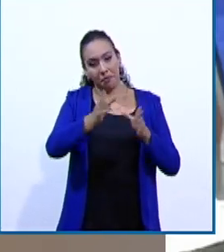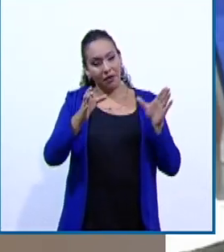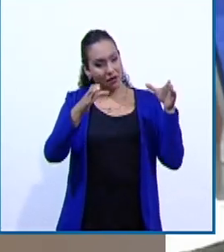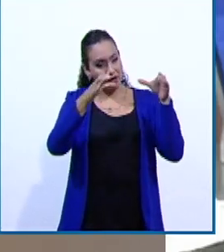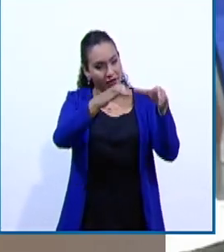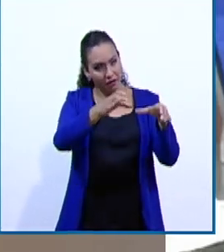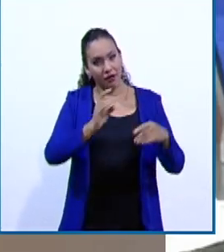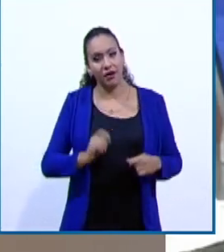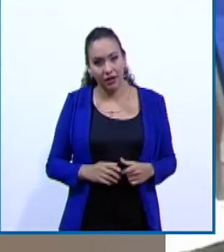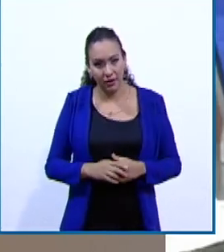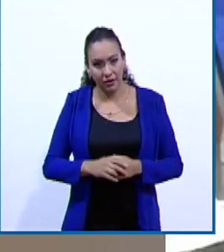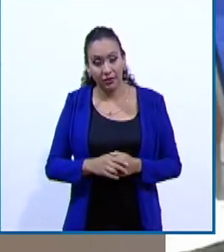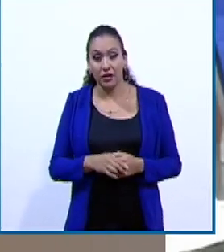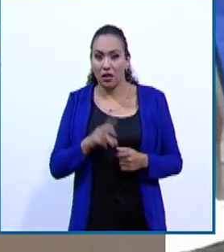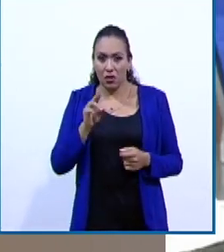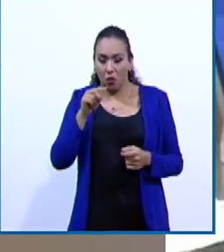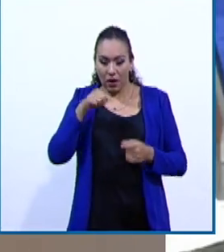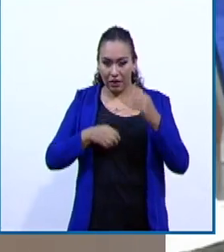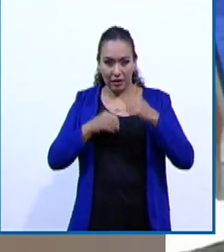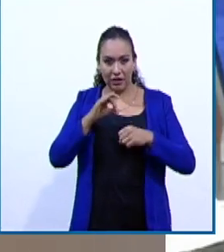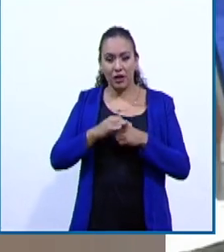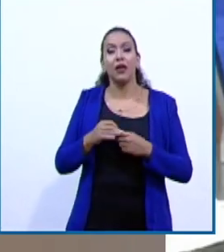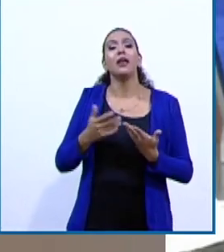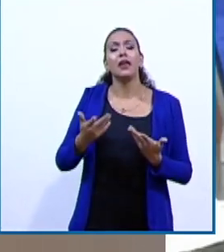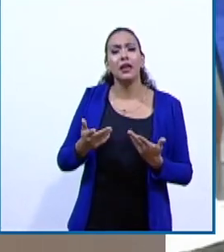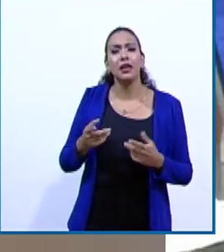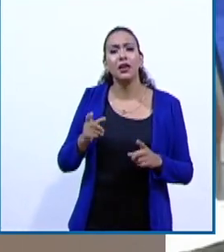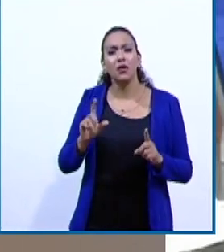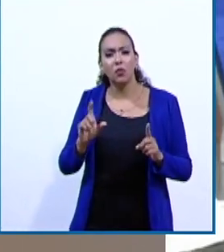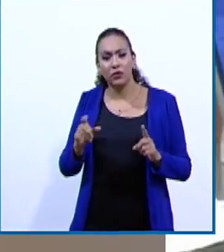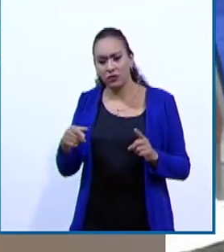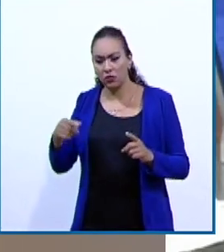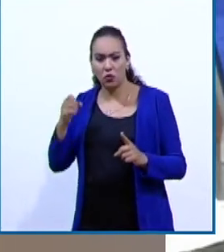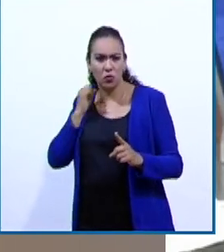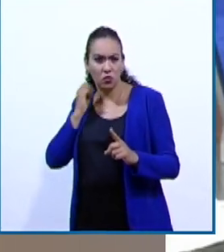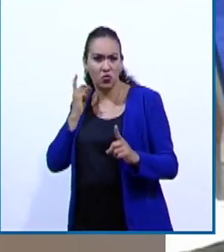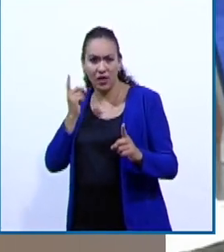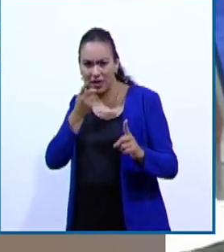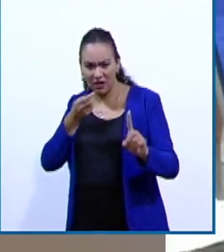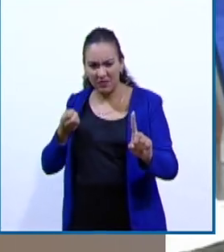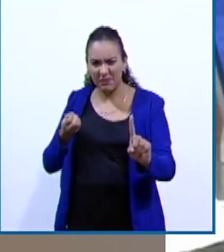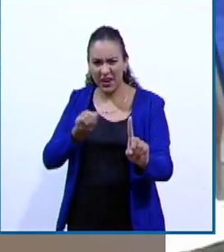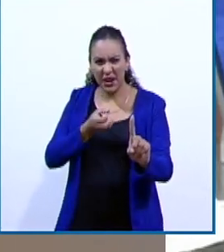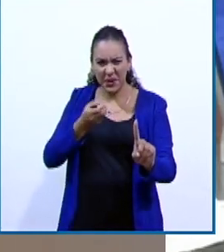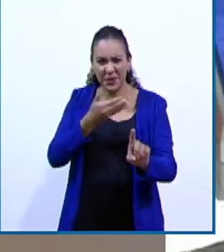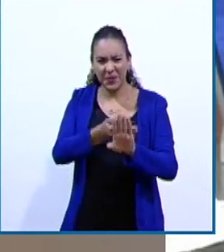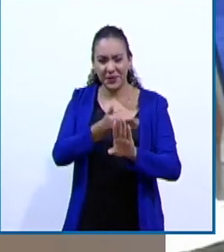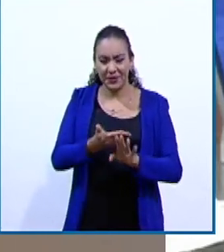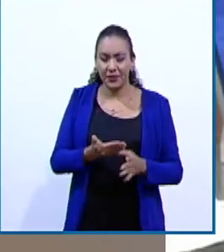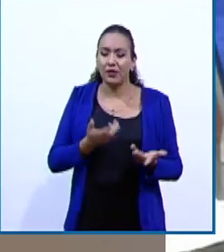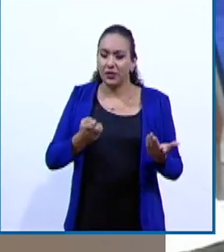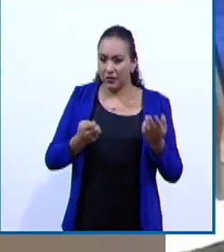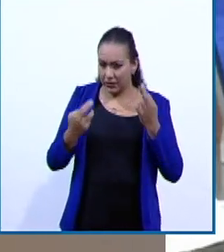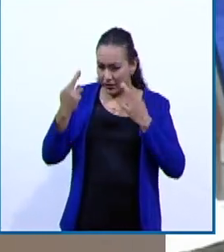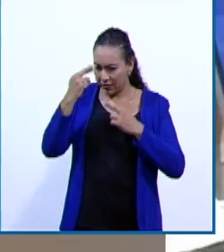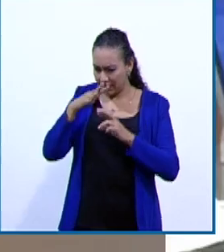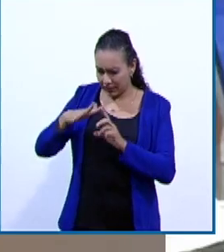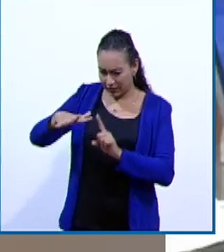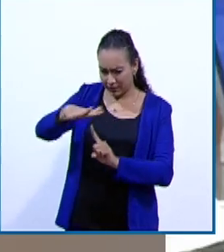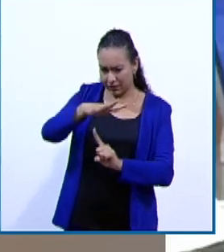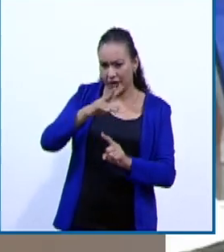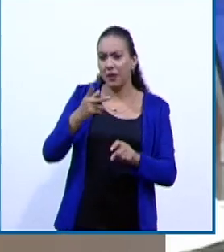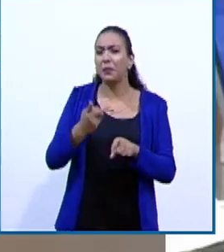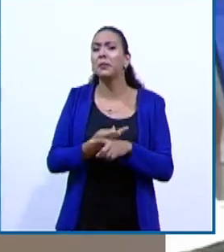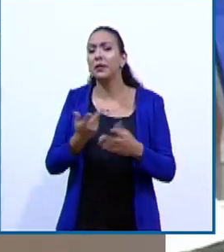inviolabilidad del discurso parlamentario y las modulaciones que gozan los legisladores, lo que implica que, dada su investidura y al hacerlo en la